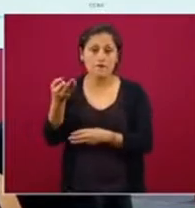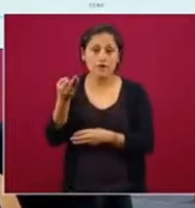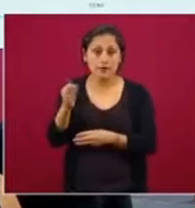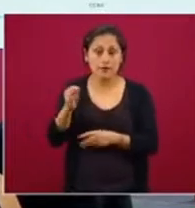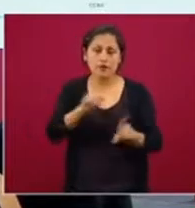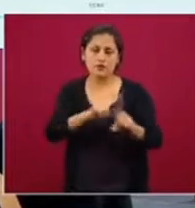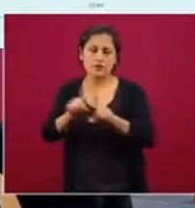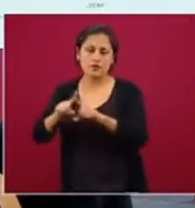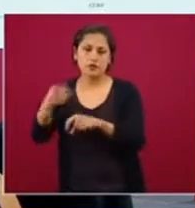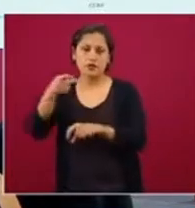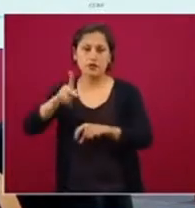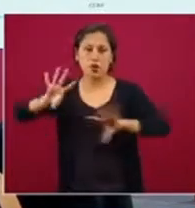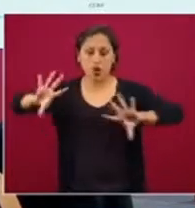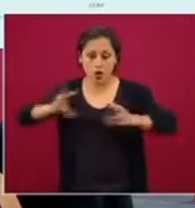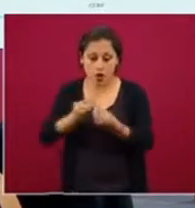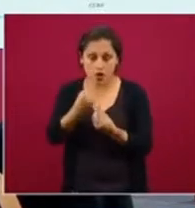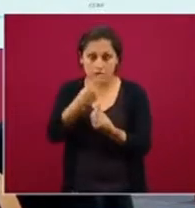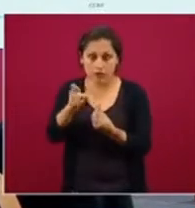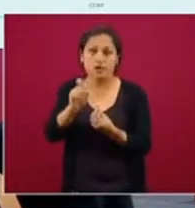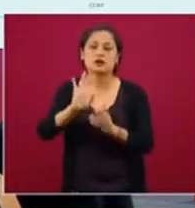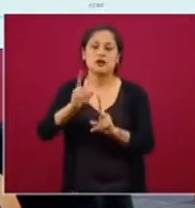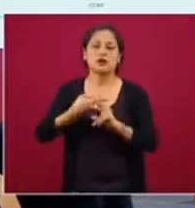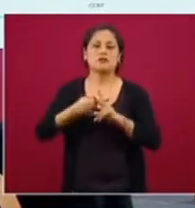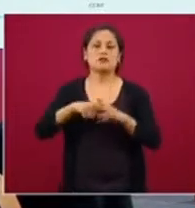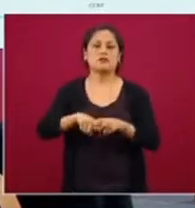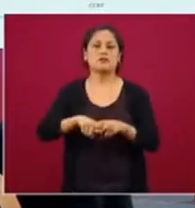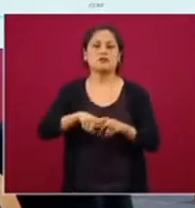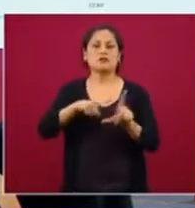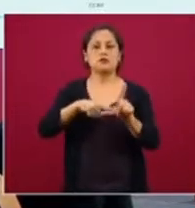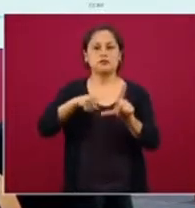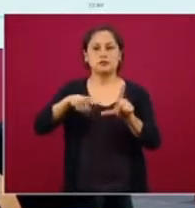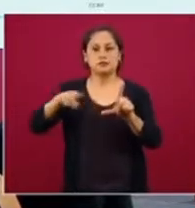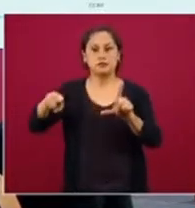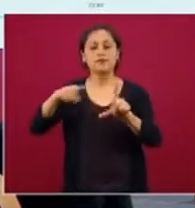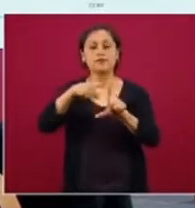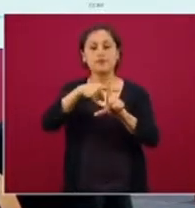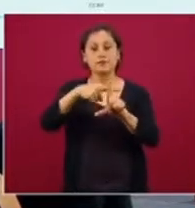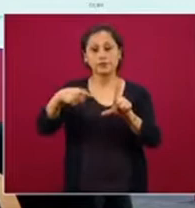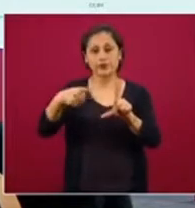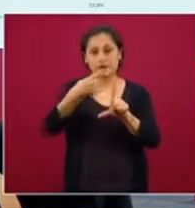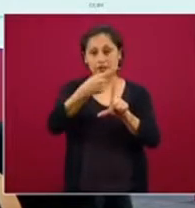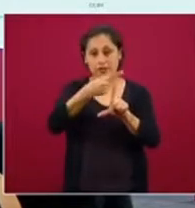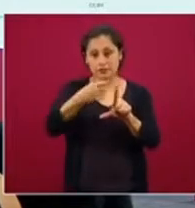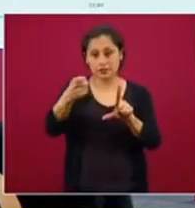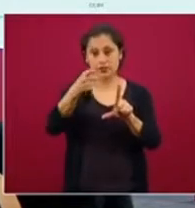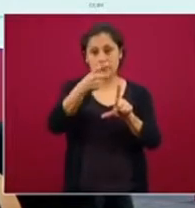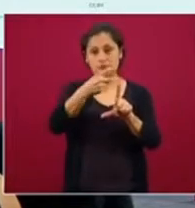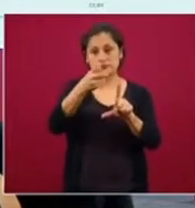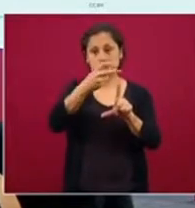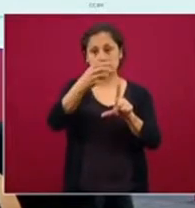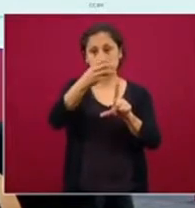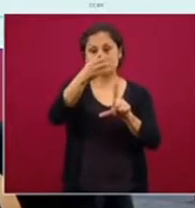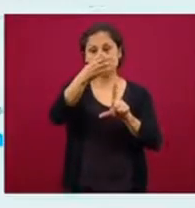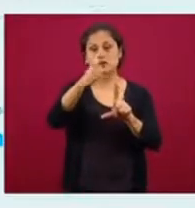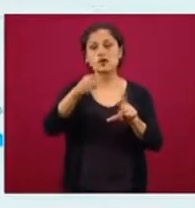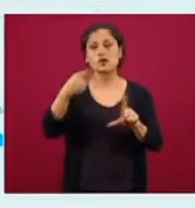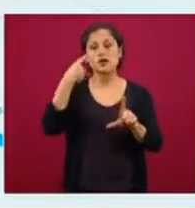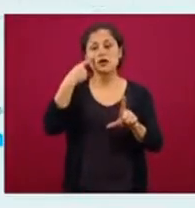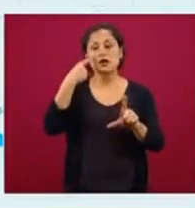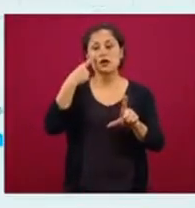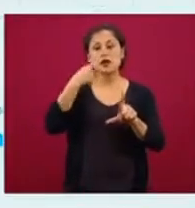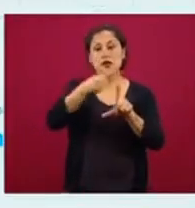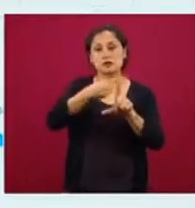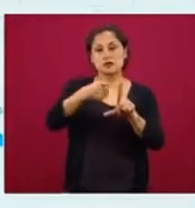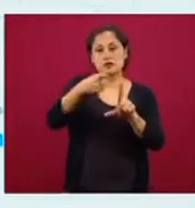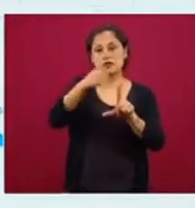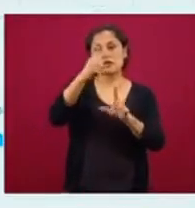100 casos. De aquí a aquí se aumenta el número de casos, como se va a ver en las distintas curvas de colores. Aquí pasamos de